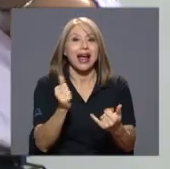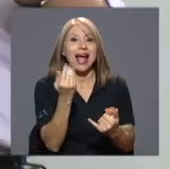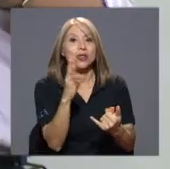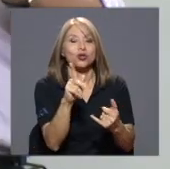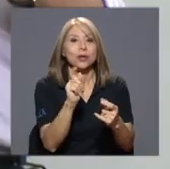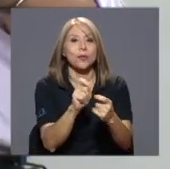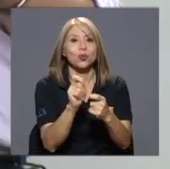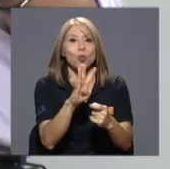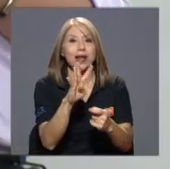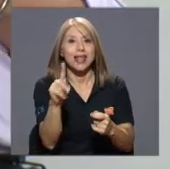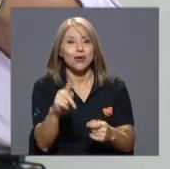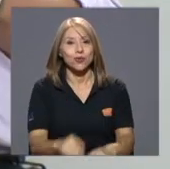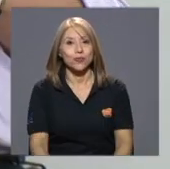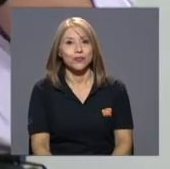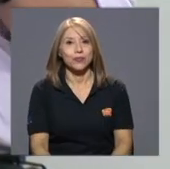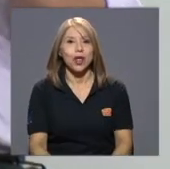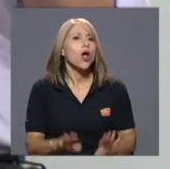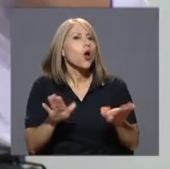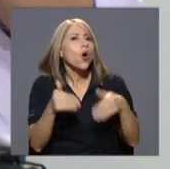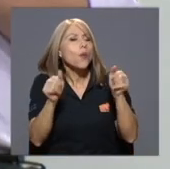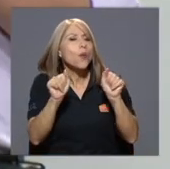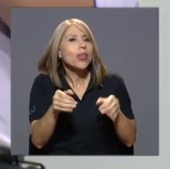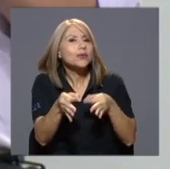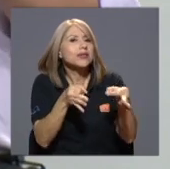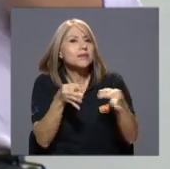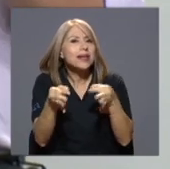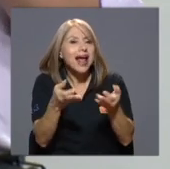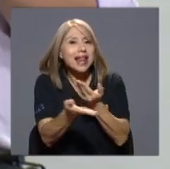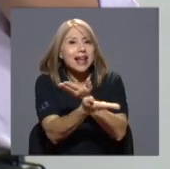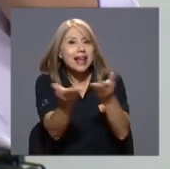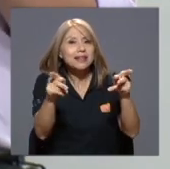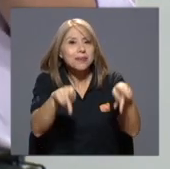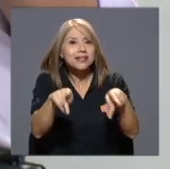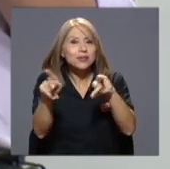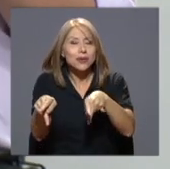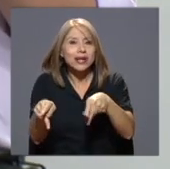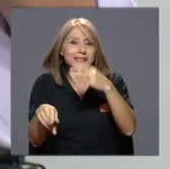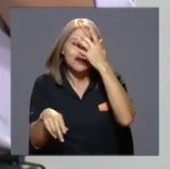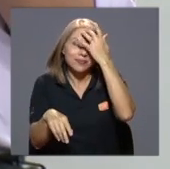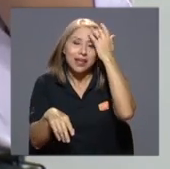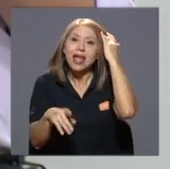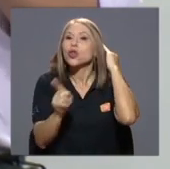ciudadanía? Digamos, evitando el porcentaje y hablando más de esa regla 3